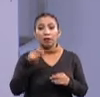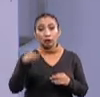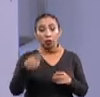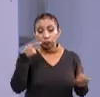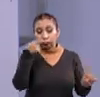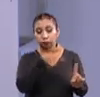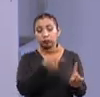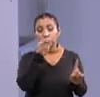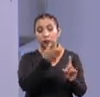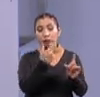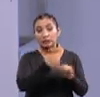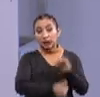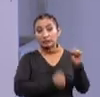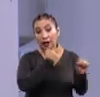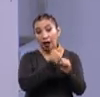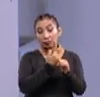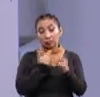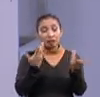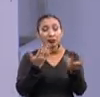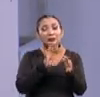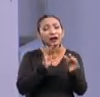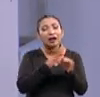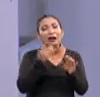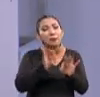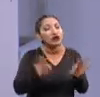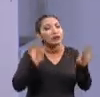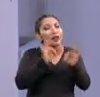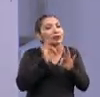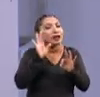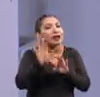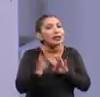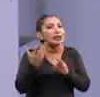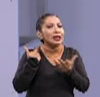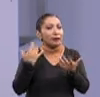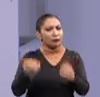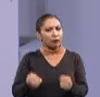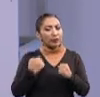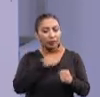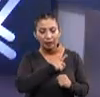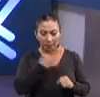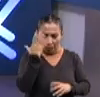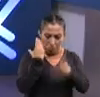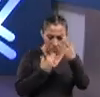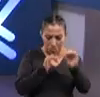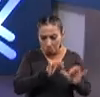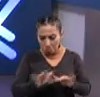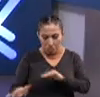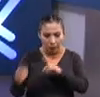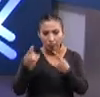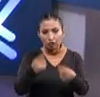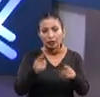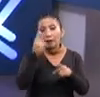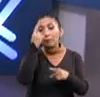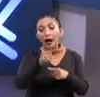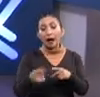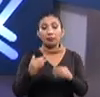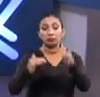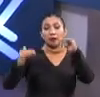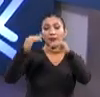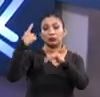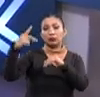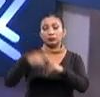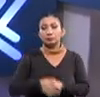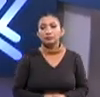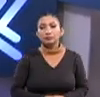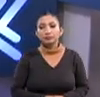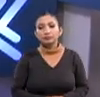estás dedicando a esto desde los 6 años. Platícanos qué tan importante y qué tan intensa debe ser la formación de un músico para llegar al nivel que tú has